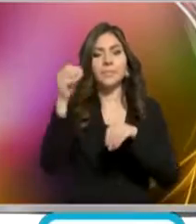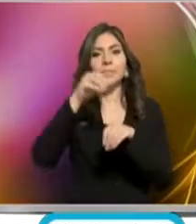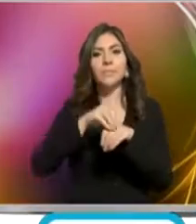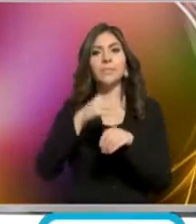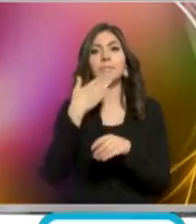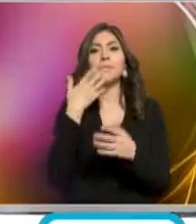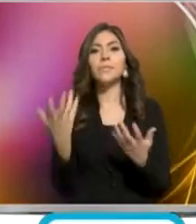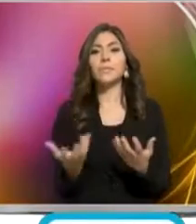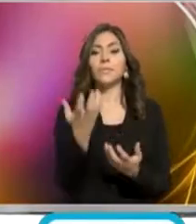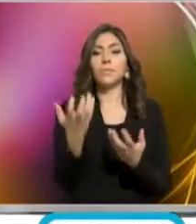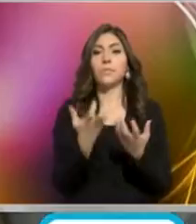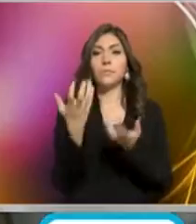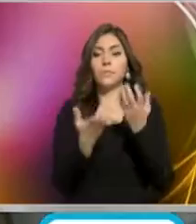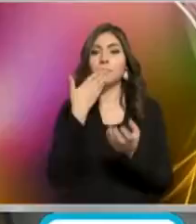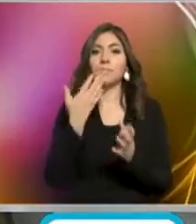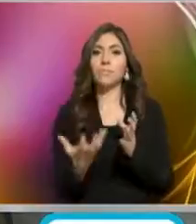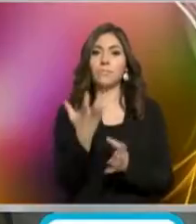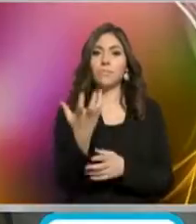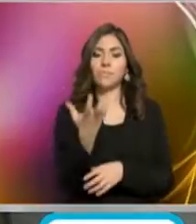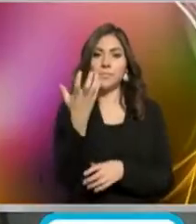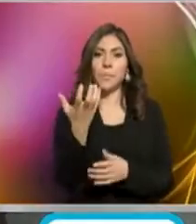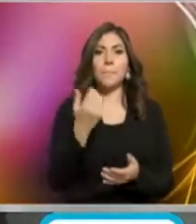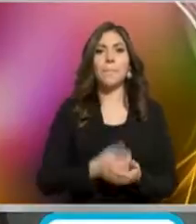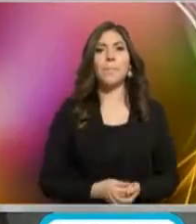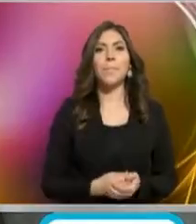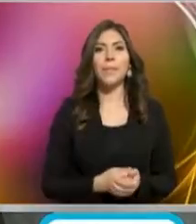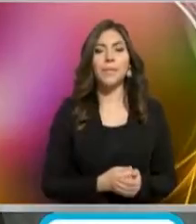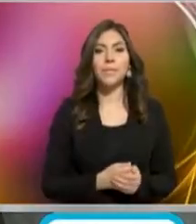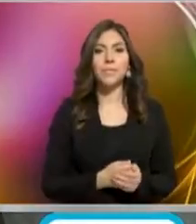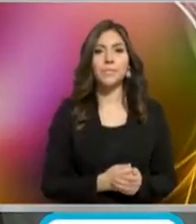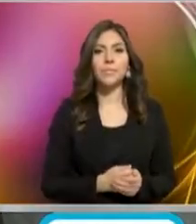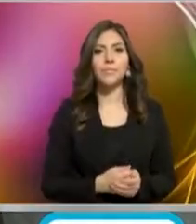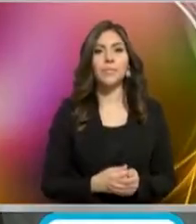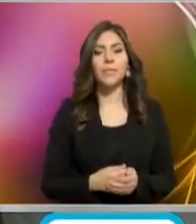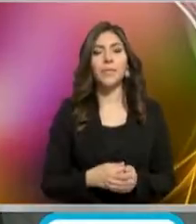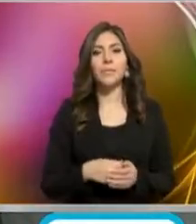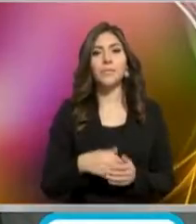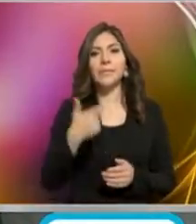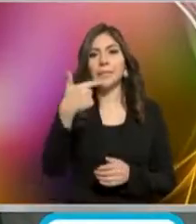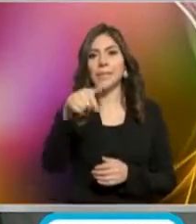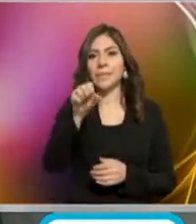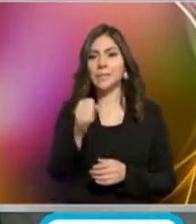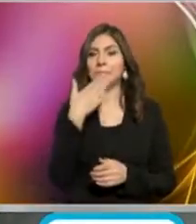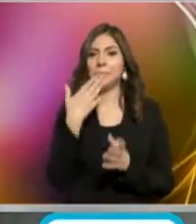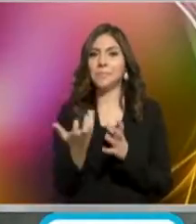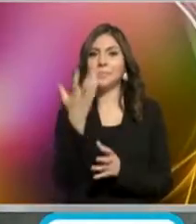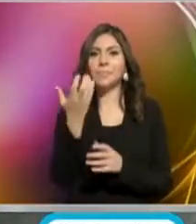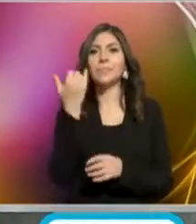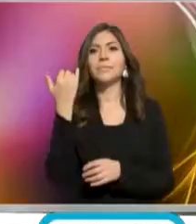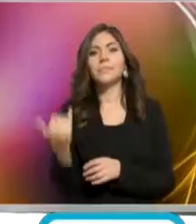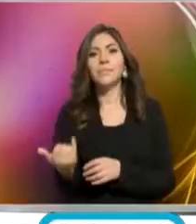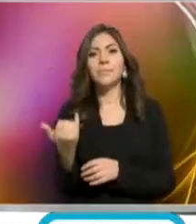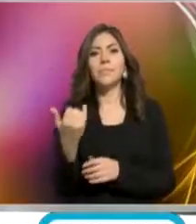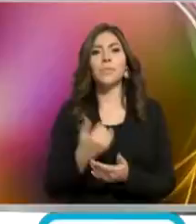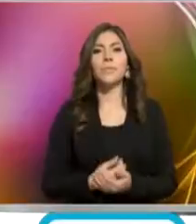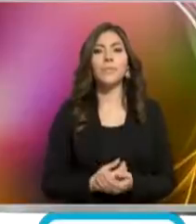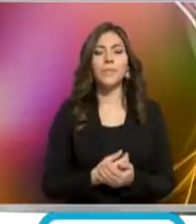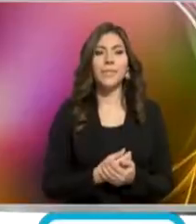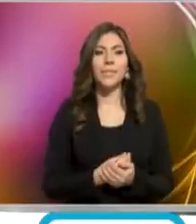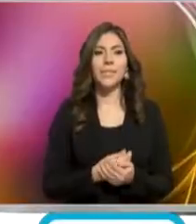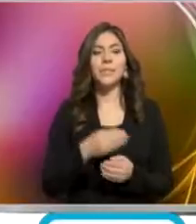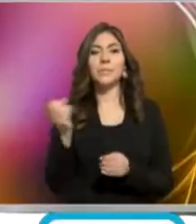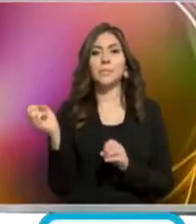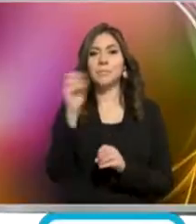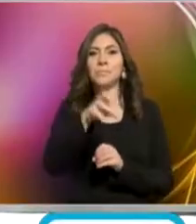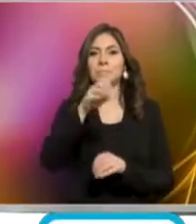fuego bien fuerte. Ándele, súbele ahí al gas. Échale otro leña. Ahí Ok. está. Ahí- Una maderita,